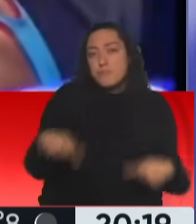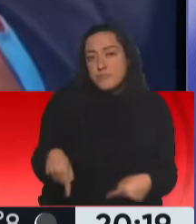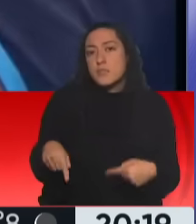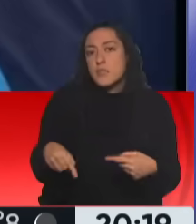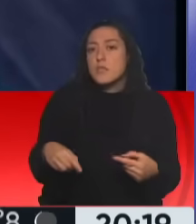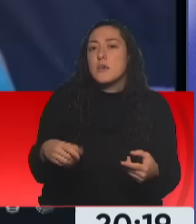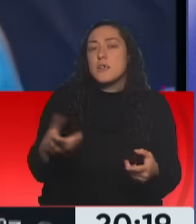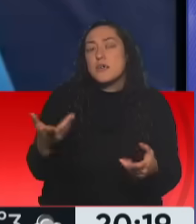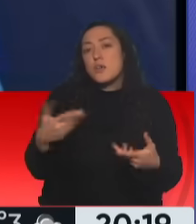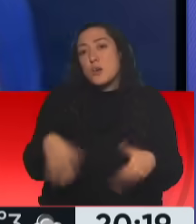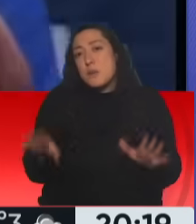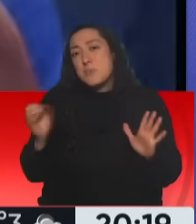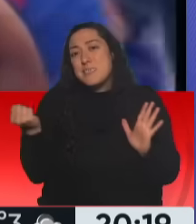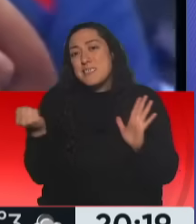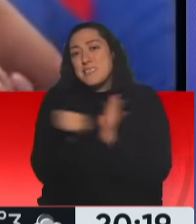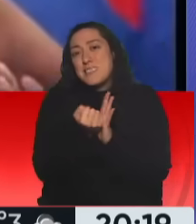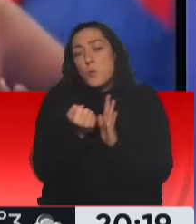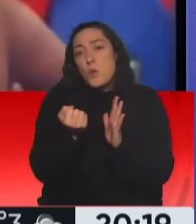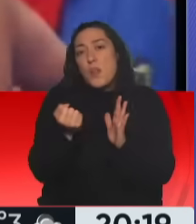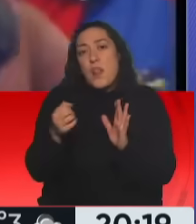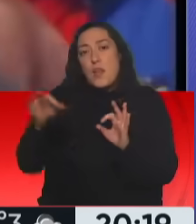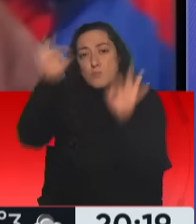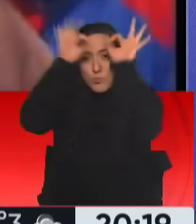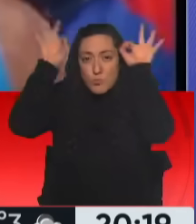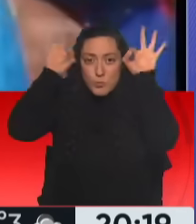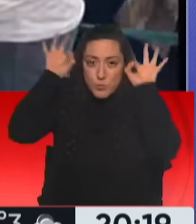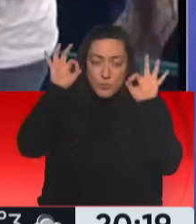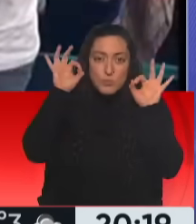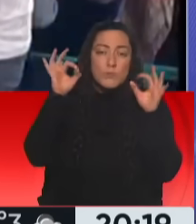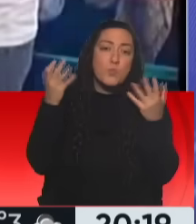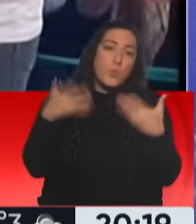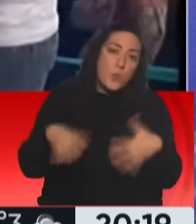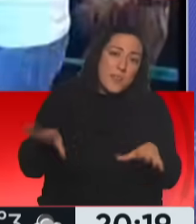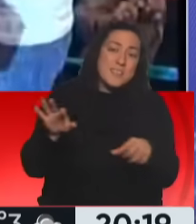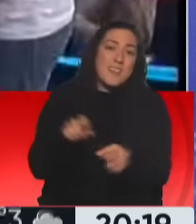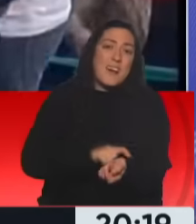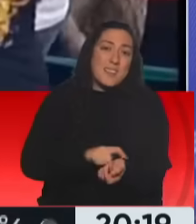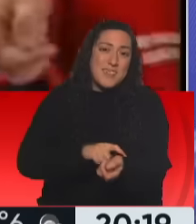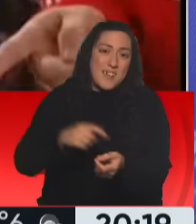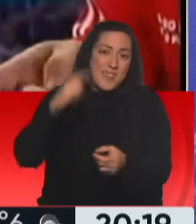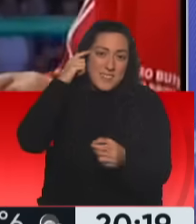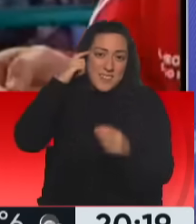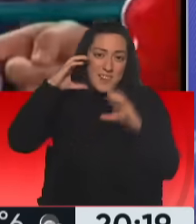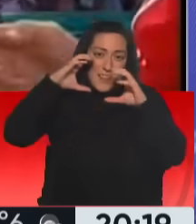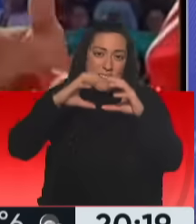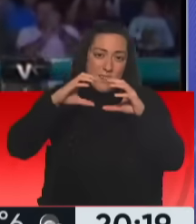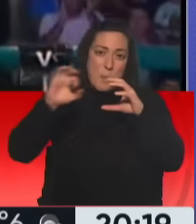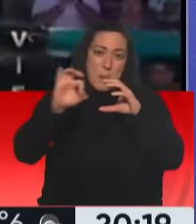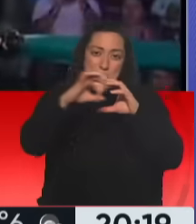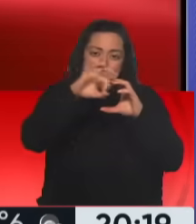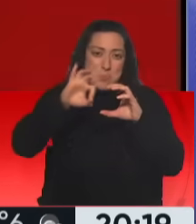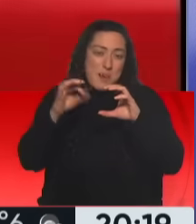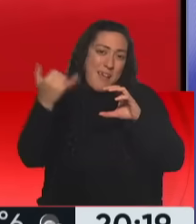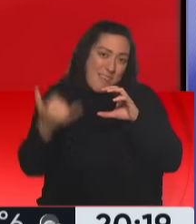la secuela que puede dejar son pequeños microtraumatismos en alguna de las arterias del cerebro. En el